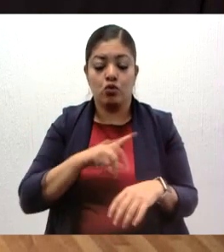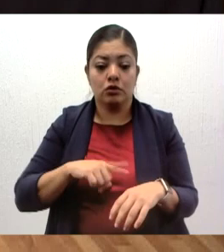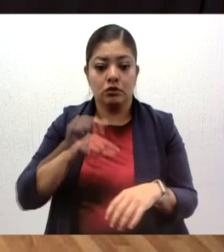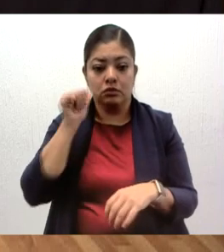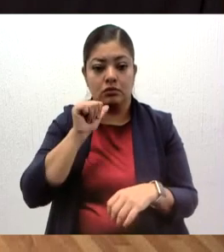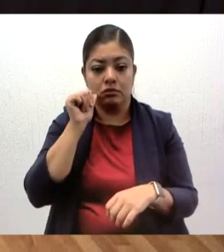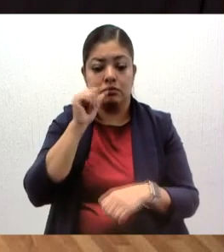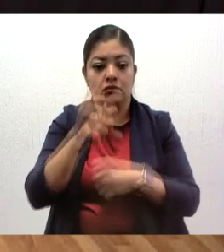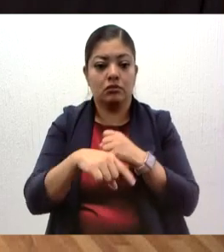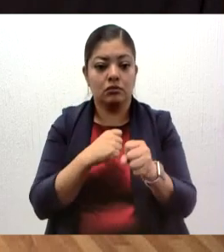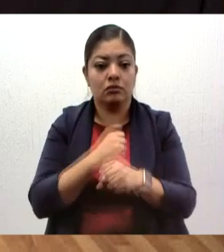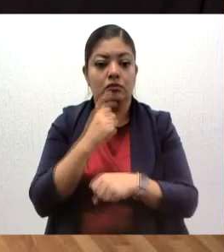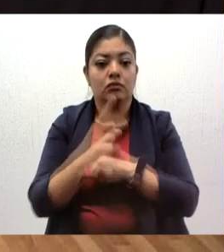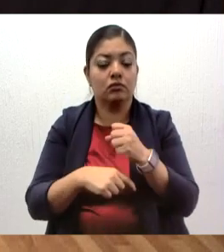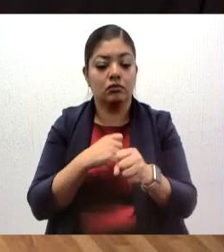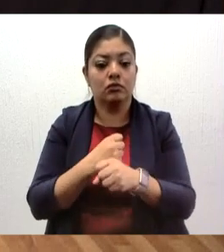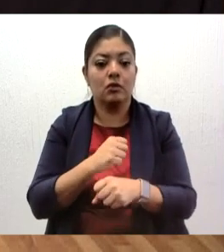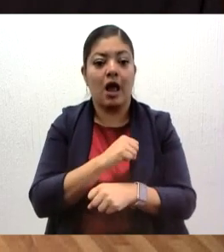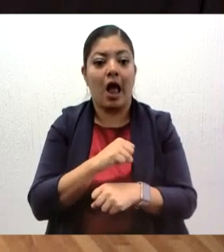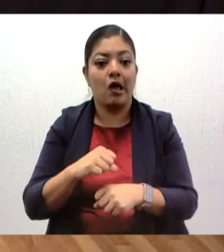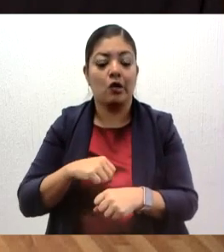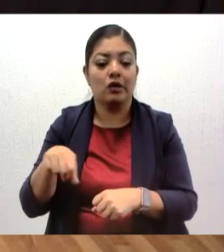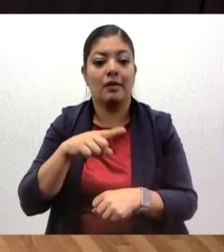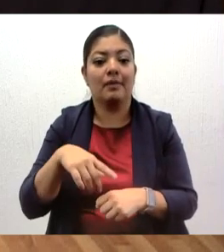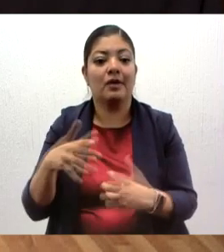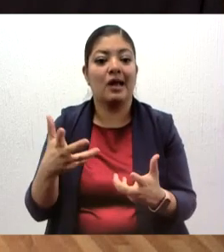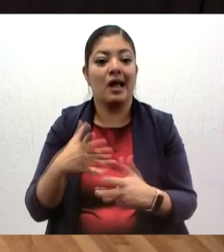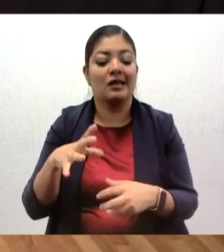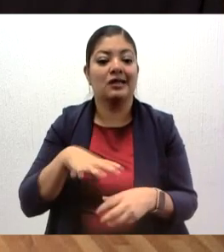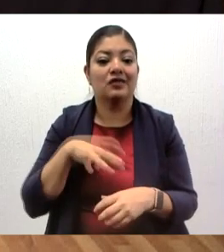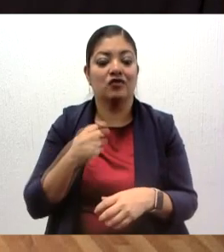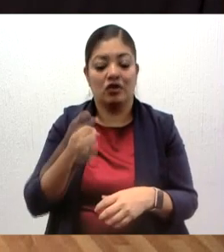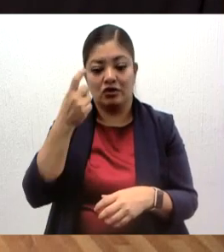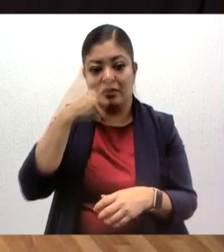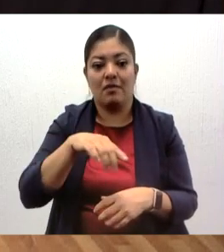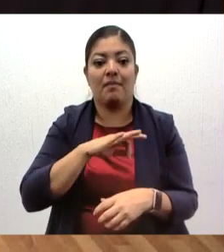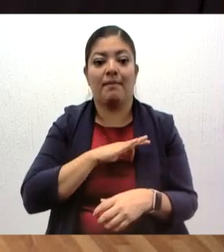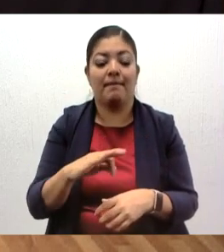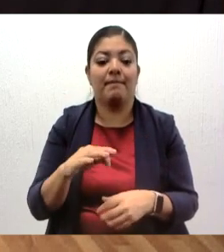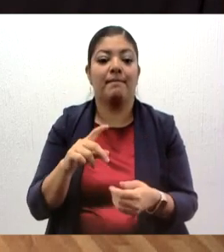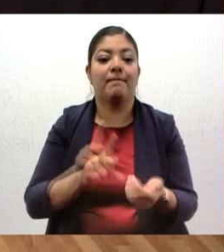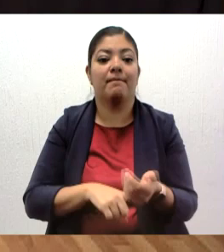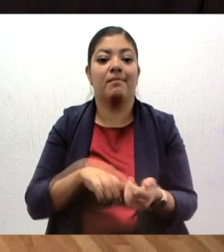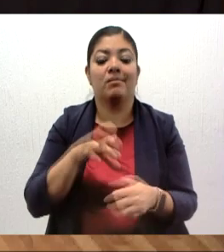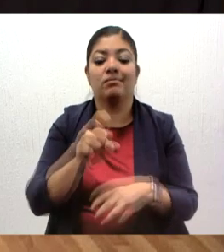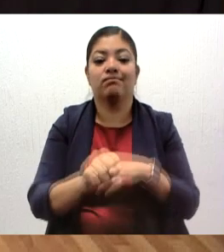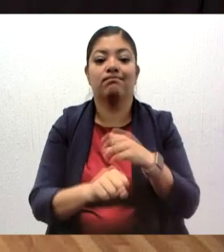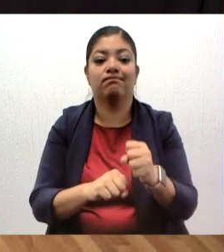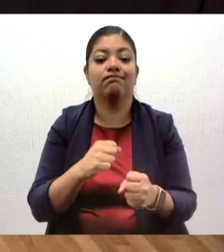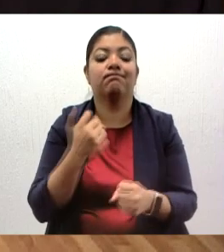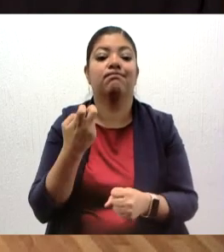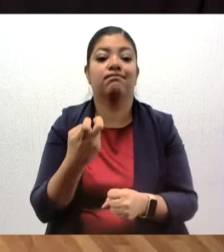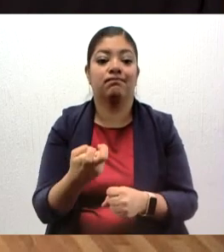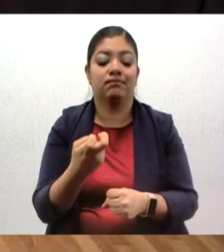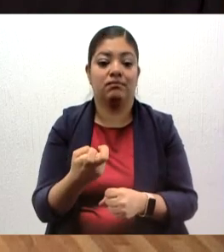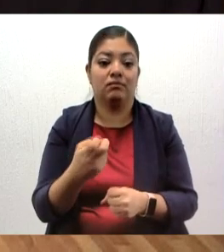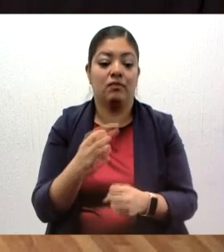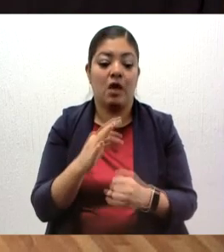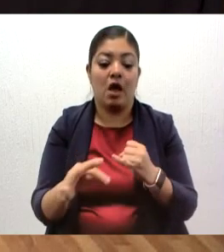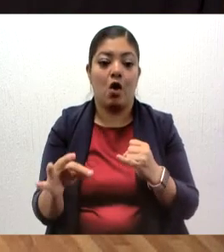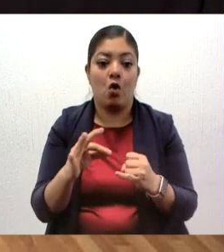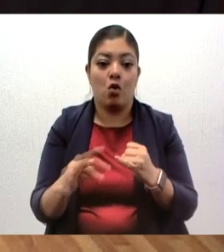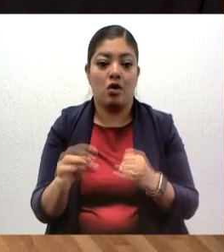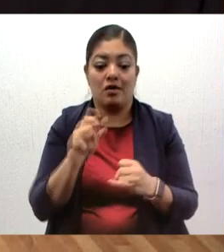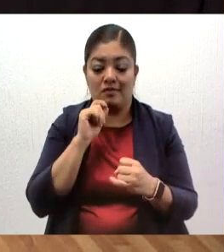los ayuntamientos un esfuerzo titánico para poder cubrir esa parte ya a finales del cierre de su